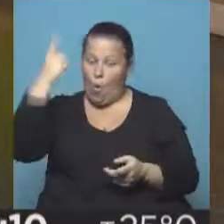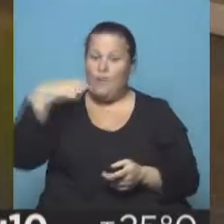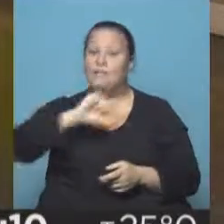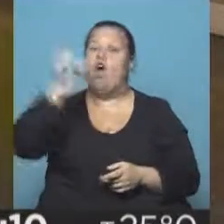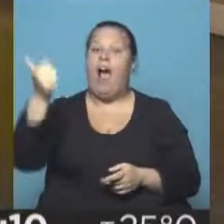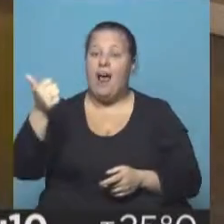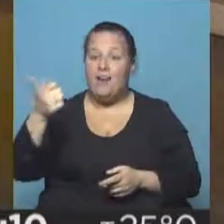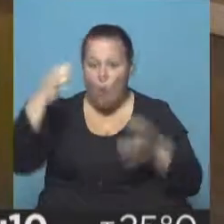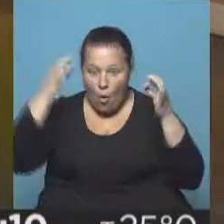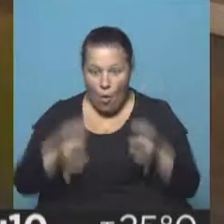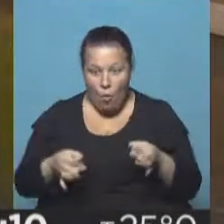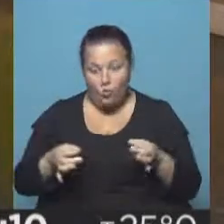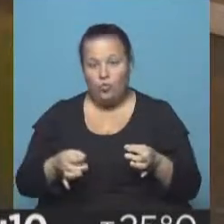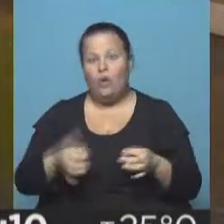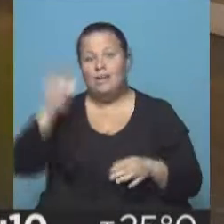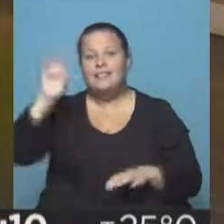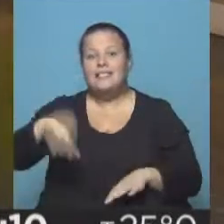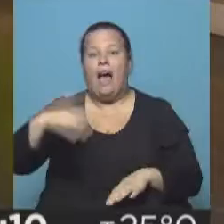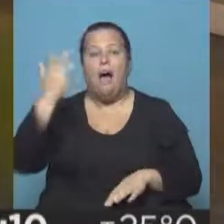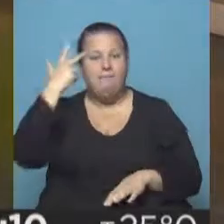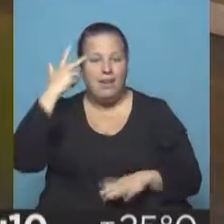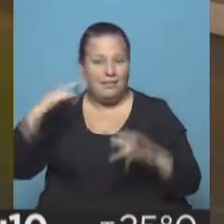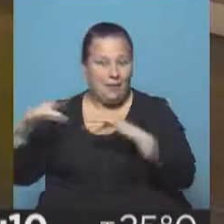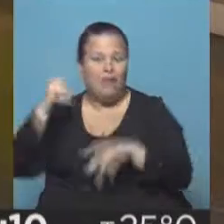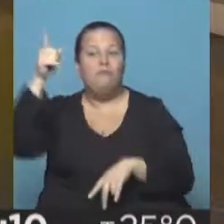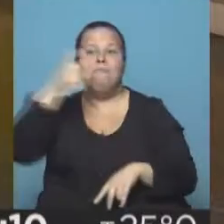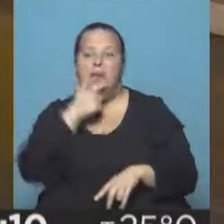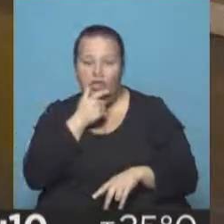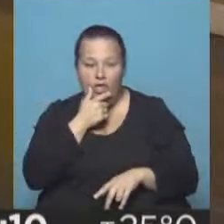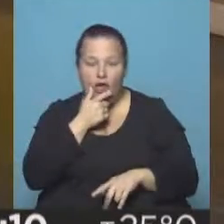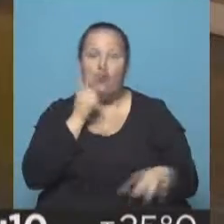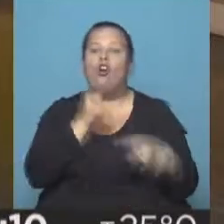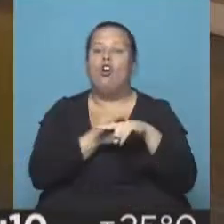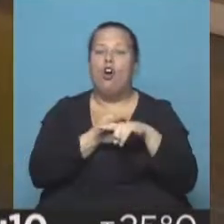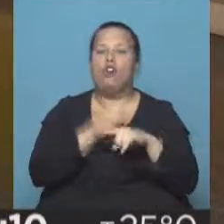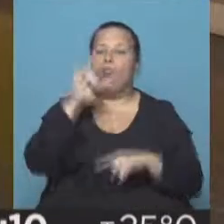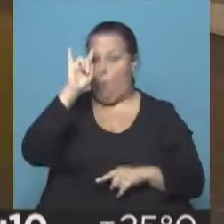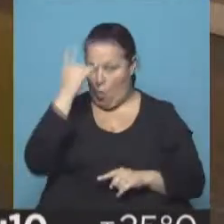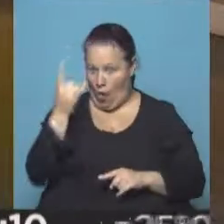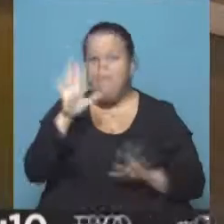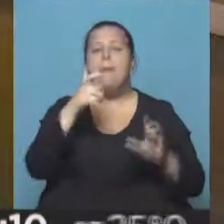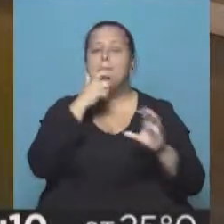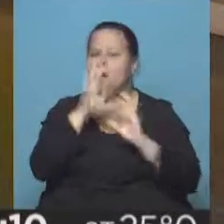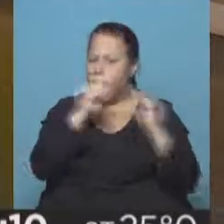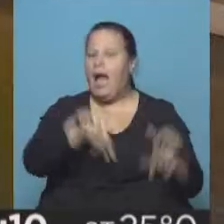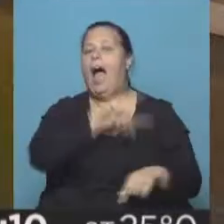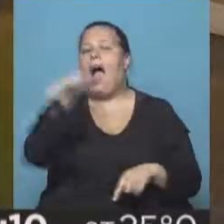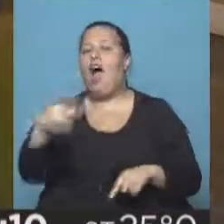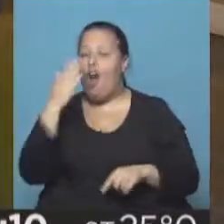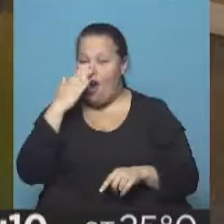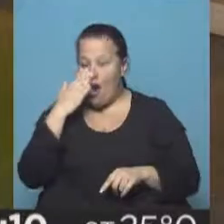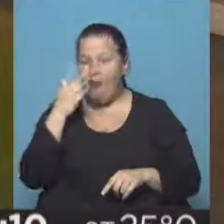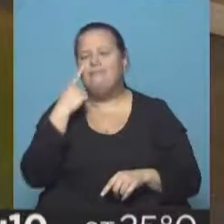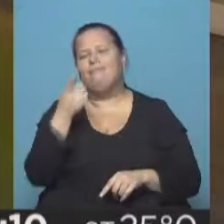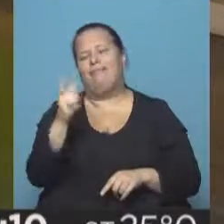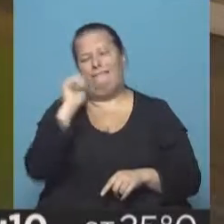justamente data de tener a messi en la cancha que fue la provincia de mendoza ante uruguay pero de mendoza nos vamos a córdoba bien